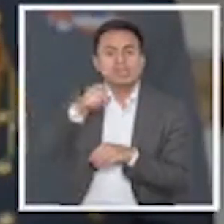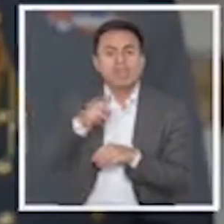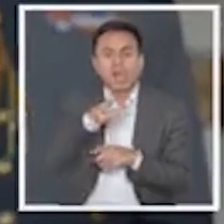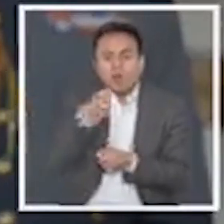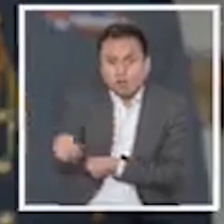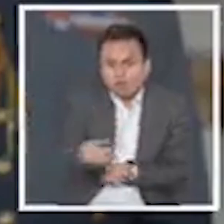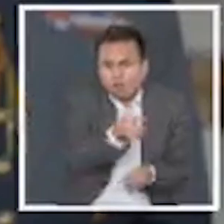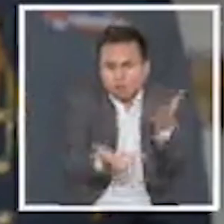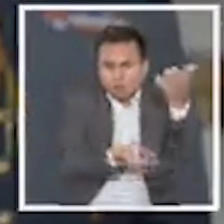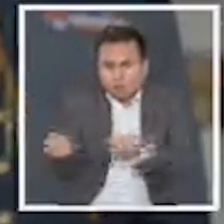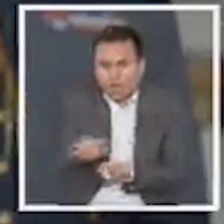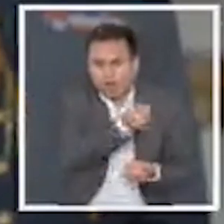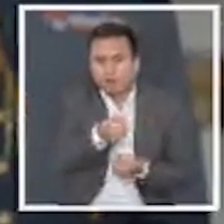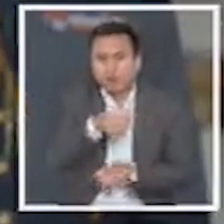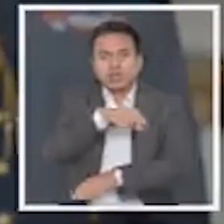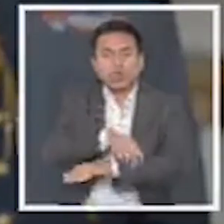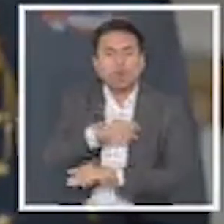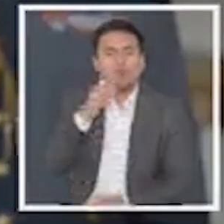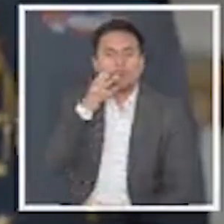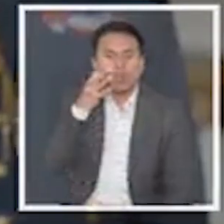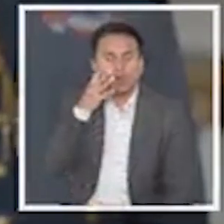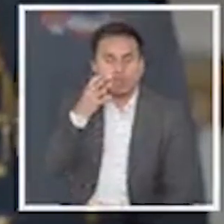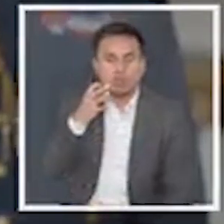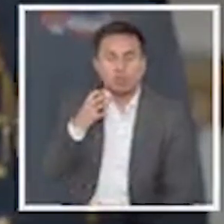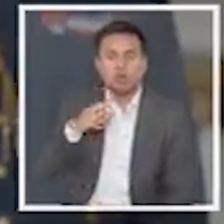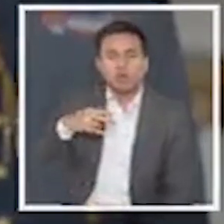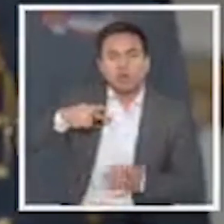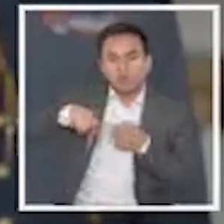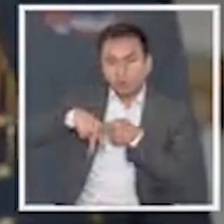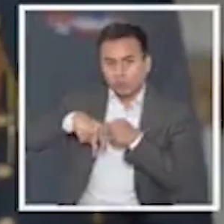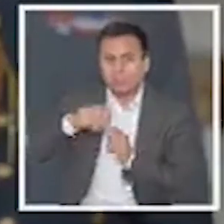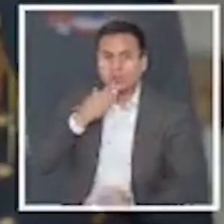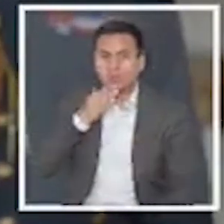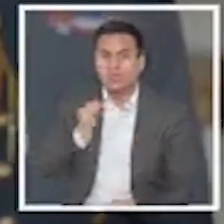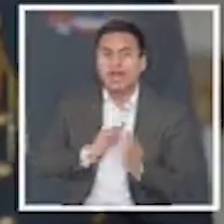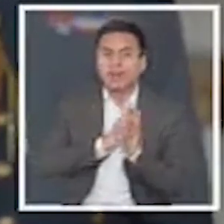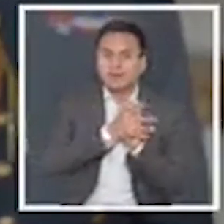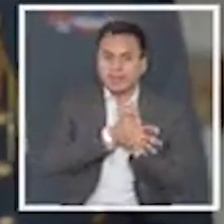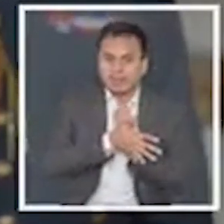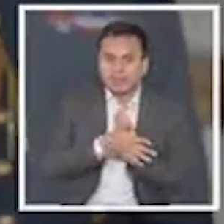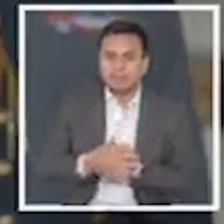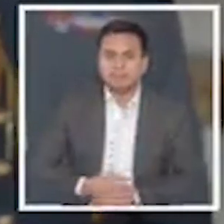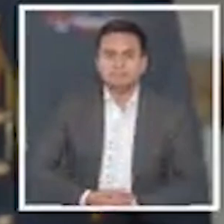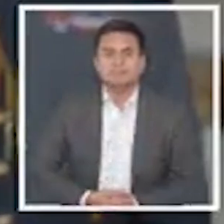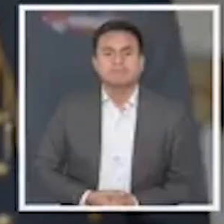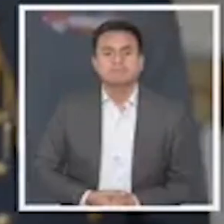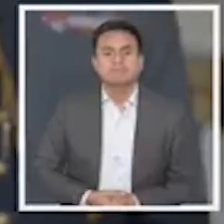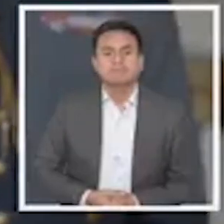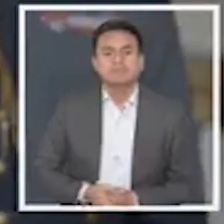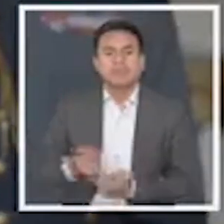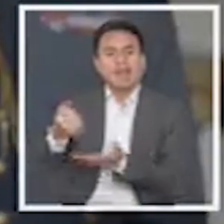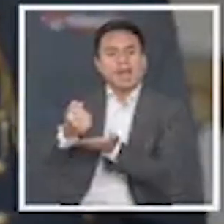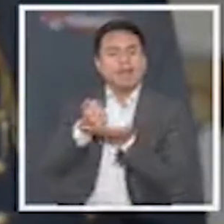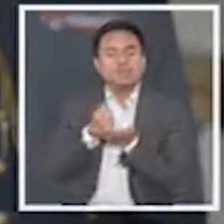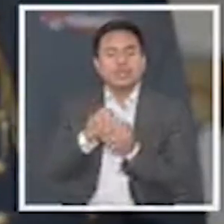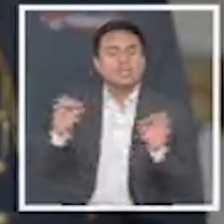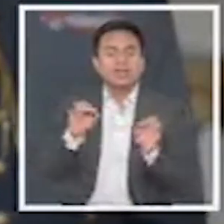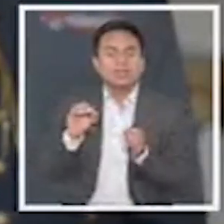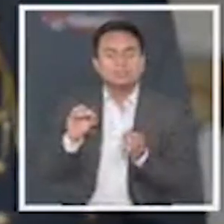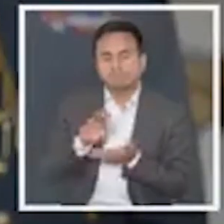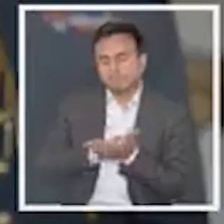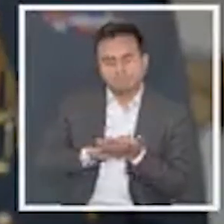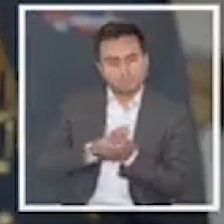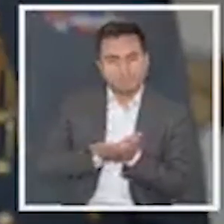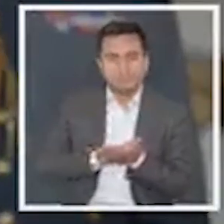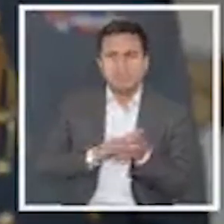el fuego en la región del Biobío, en la región del Ñuble y en la región de la Araucanía. Sin la ayuda